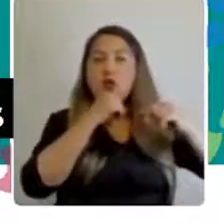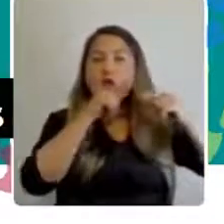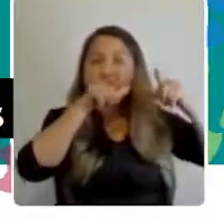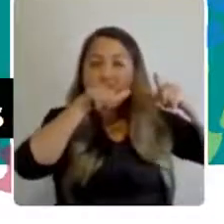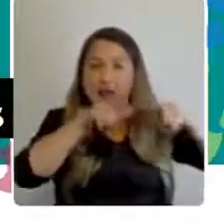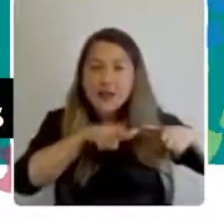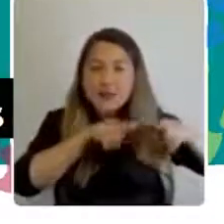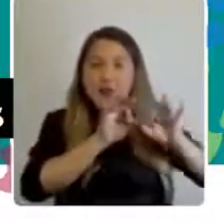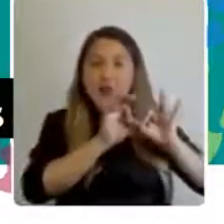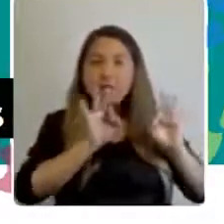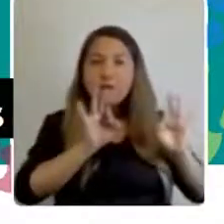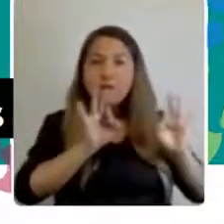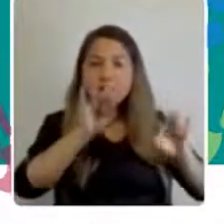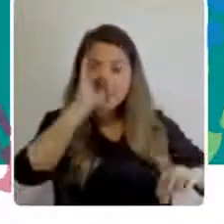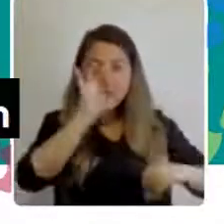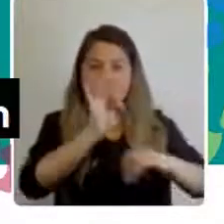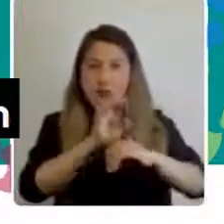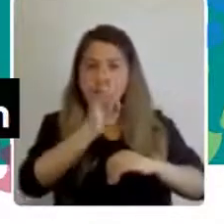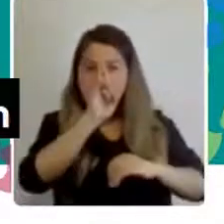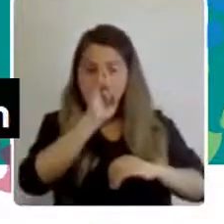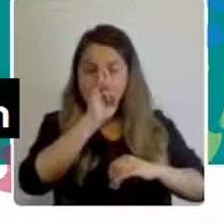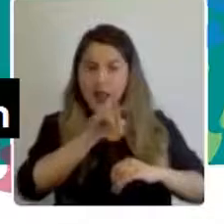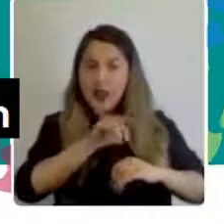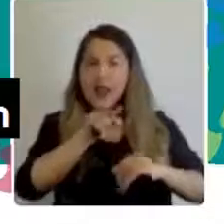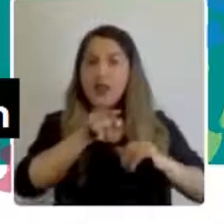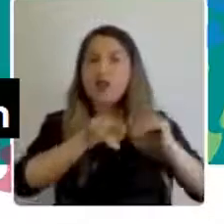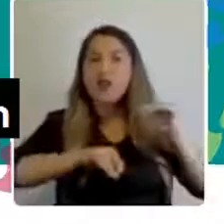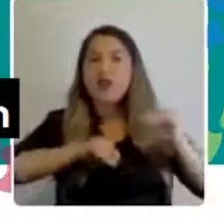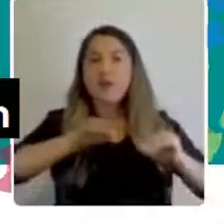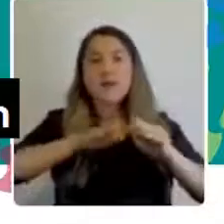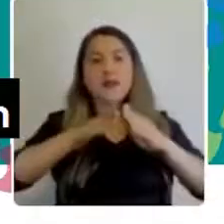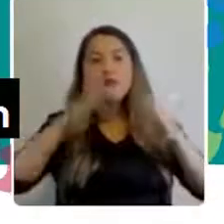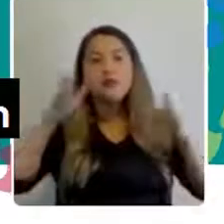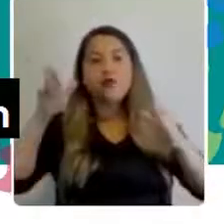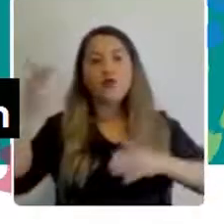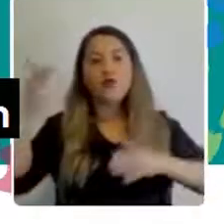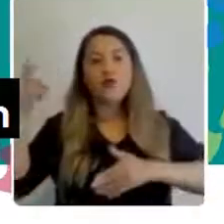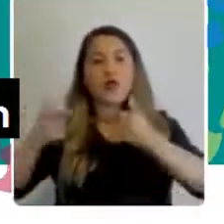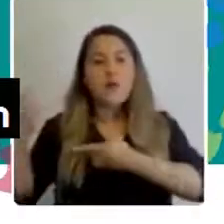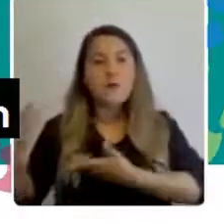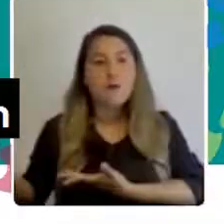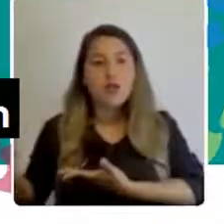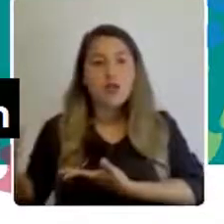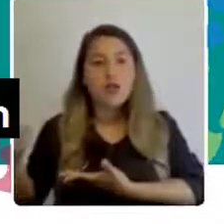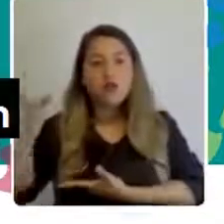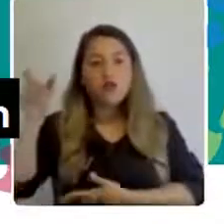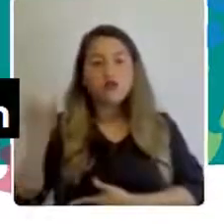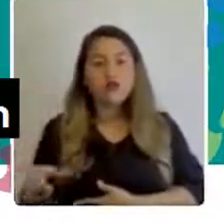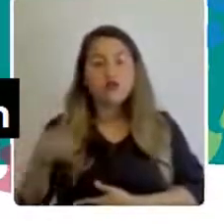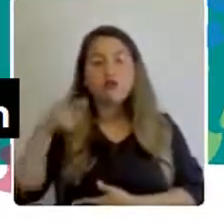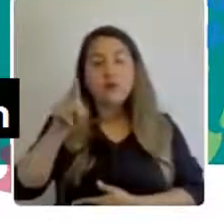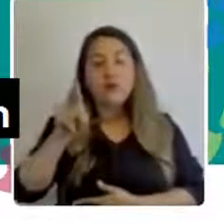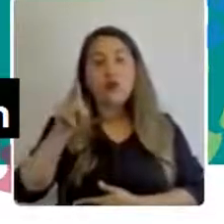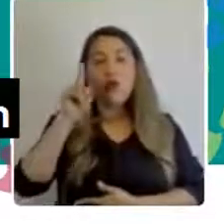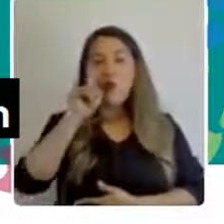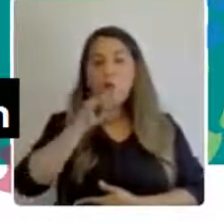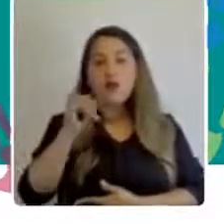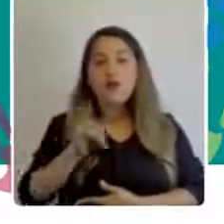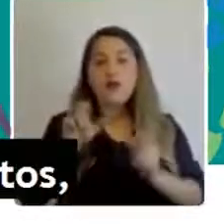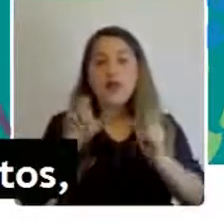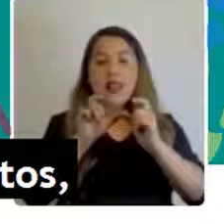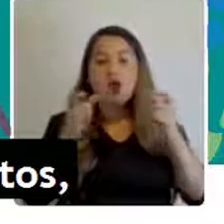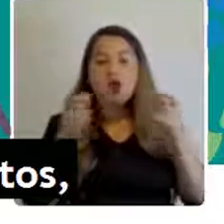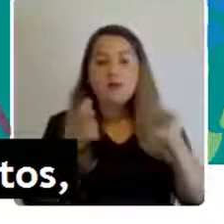básicamente muchas veces de los ciclos políticos. La última formulación de la comisión fue hecha en enero del